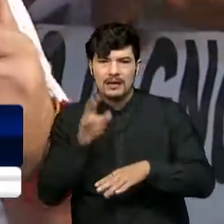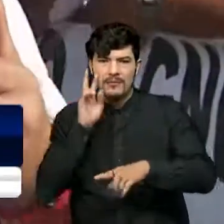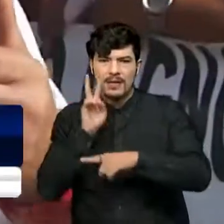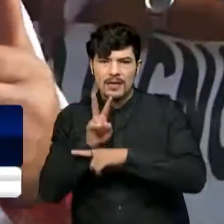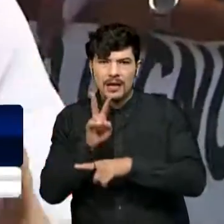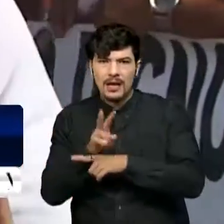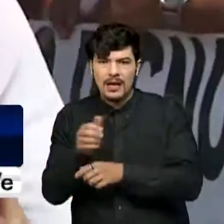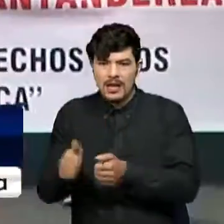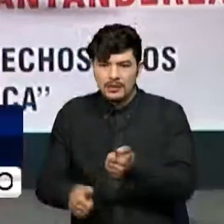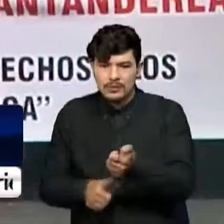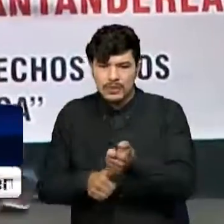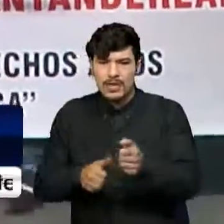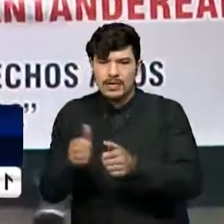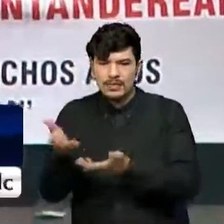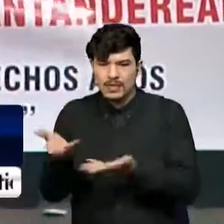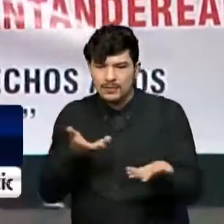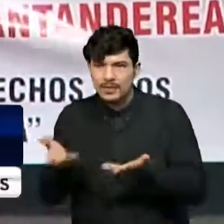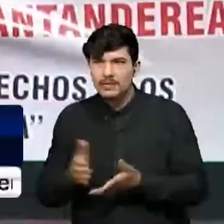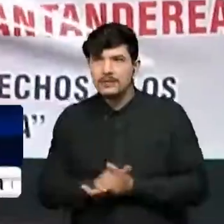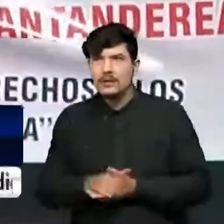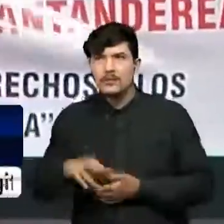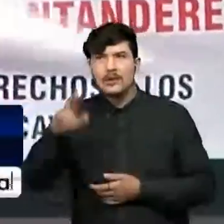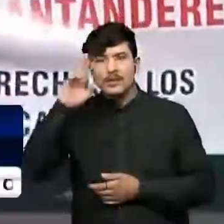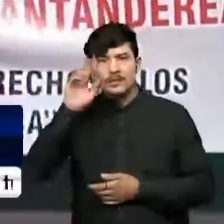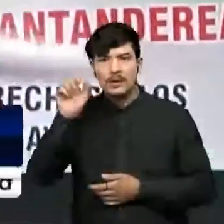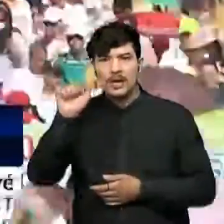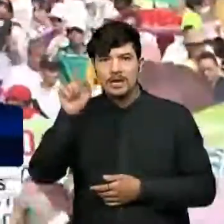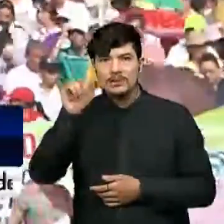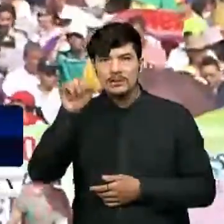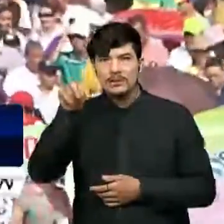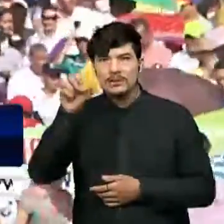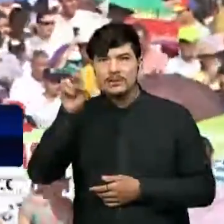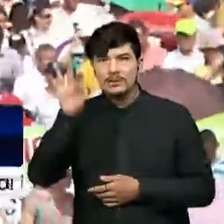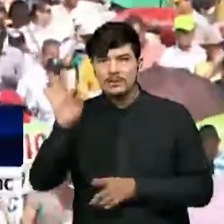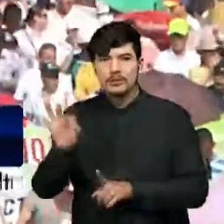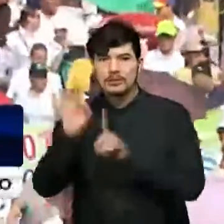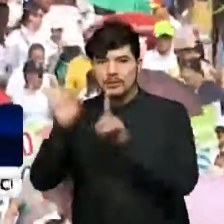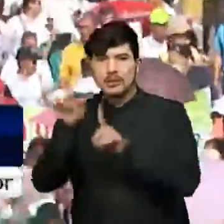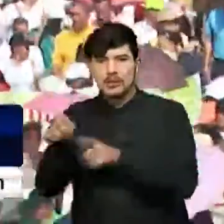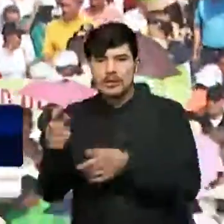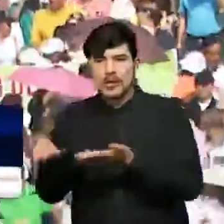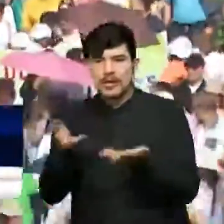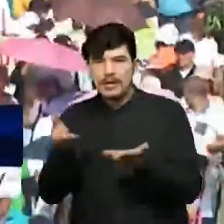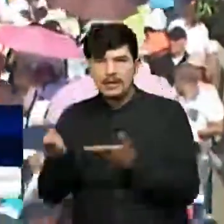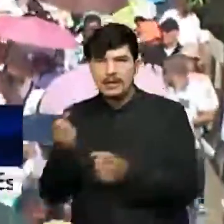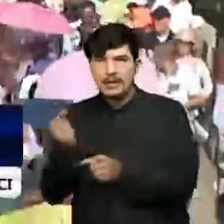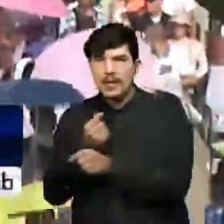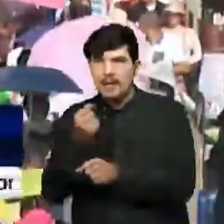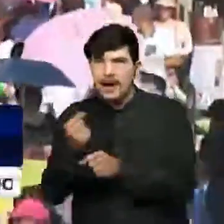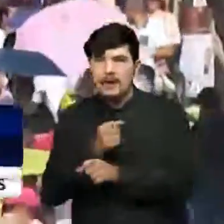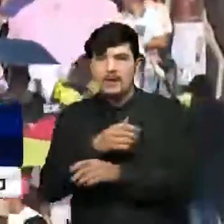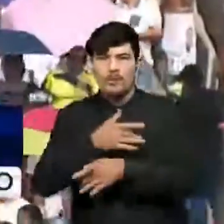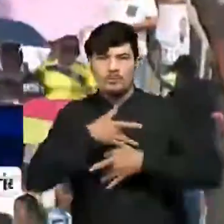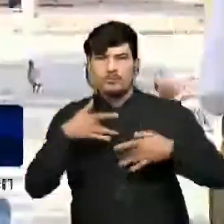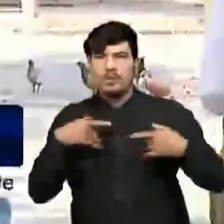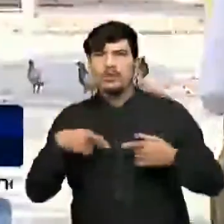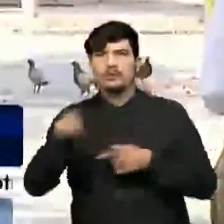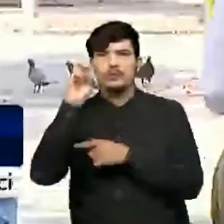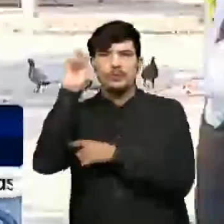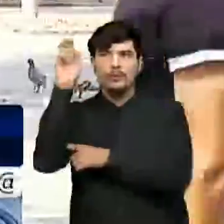celadores, auxiliares de servicio. Asinor espera que el gobierno cumpla las exigencias en garantías laborales, salariales y sindicales en Norte de